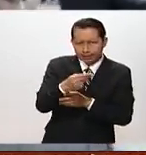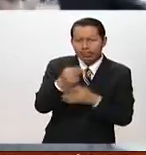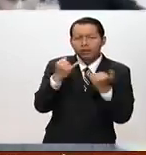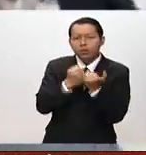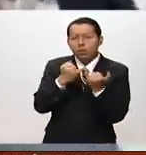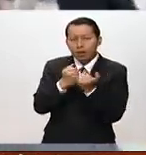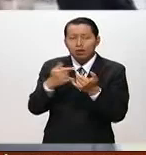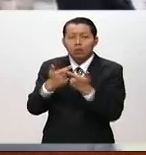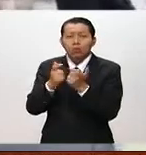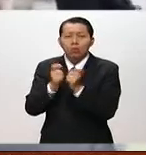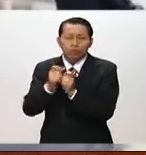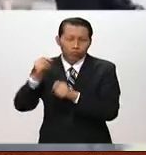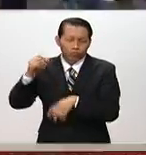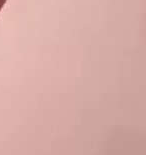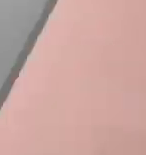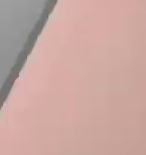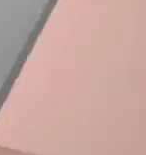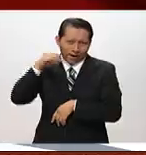Pueblos de Oaxaca.